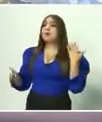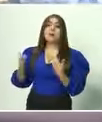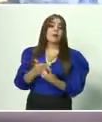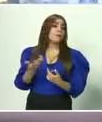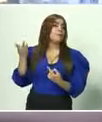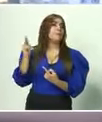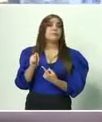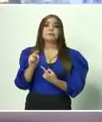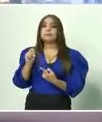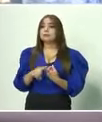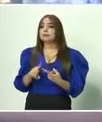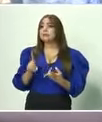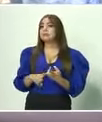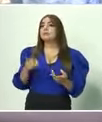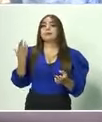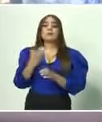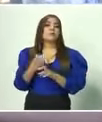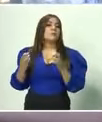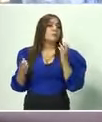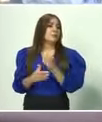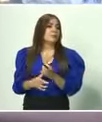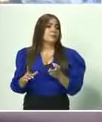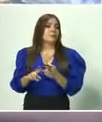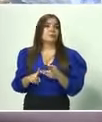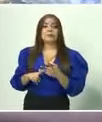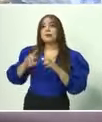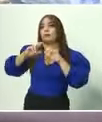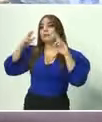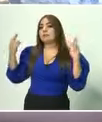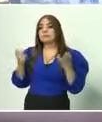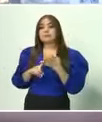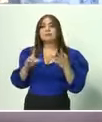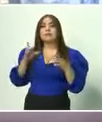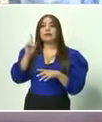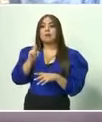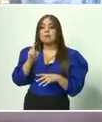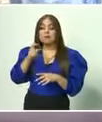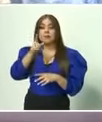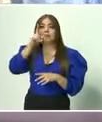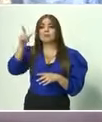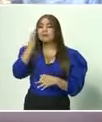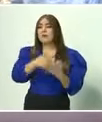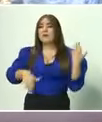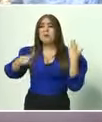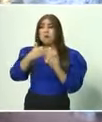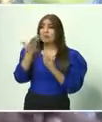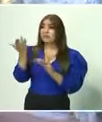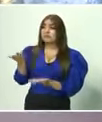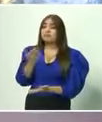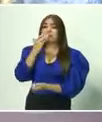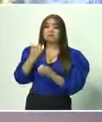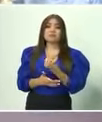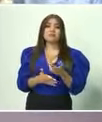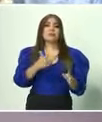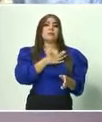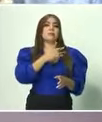televisiones electrodomésticos cablería de luz cablería de agua tablera de agua Todo todo se fue Pero lo bueno es que mi